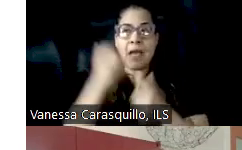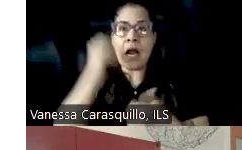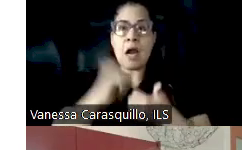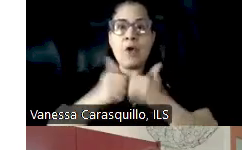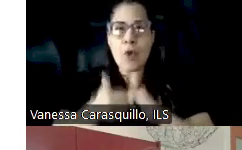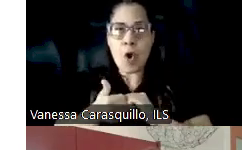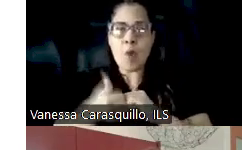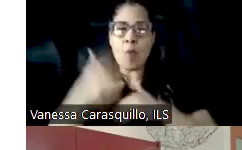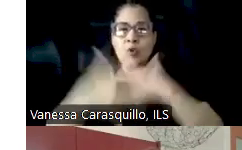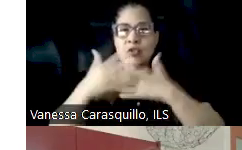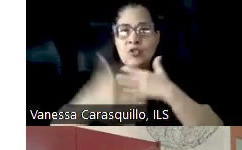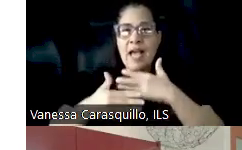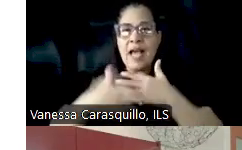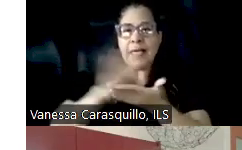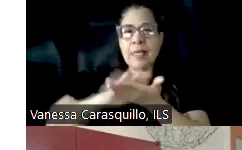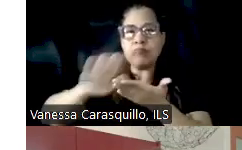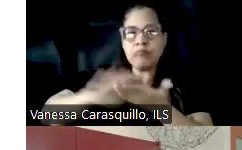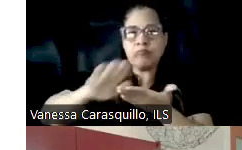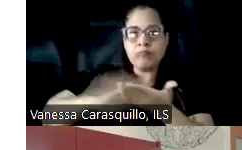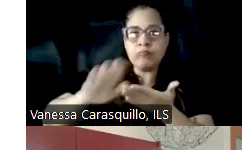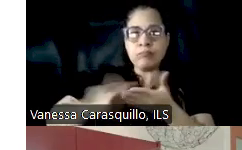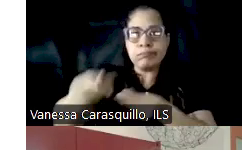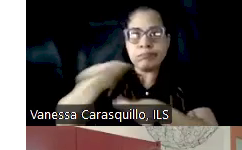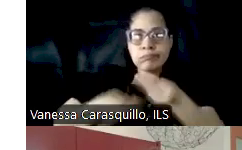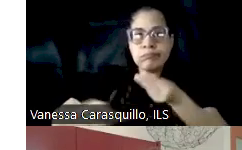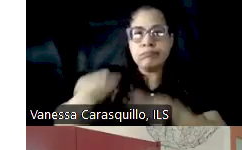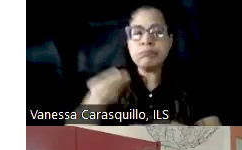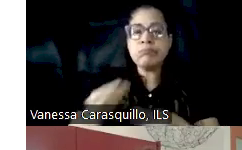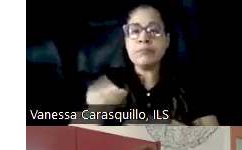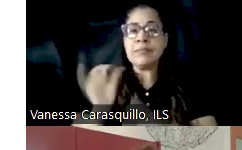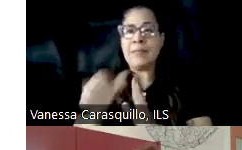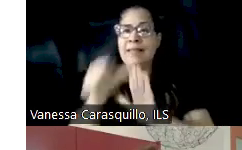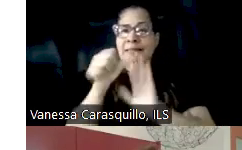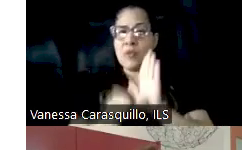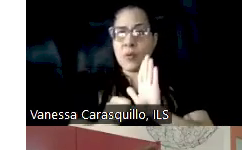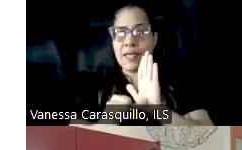con tratamiento, incluso evaluarse por un trasplante, cirugía, etc.